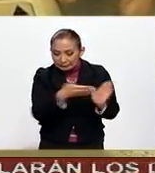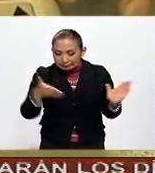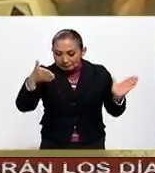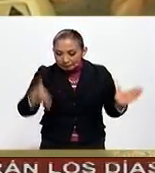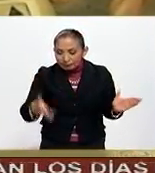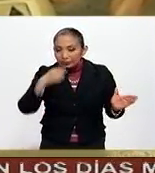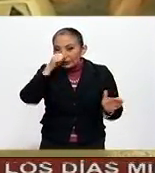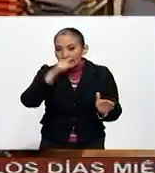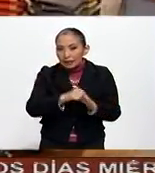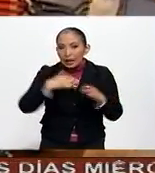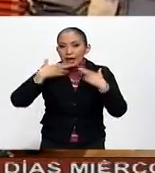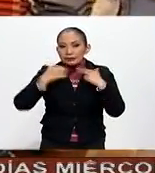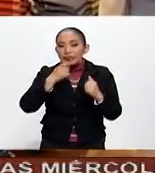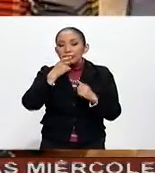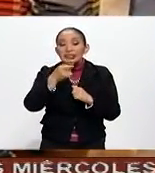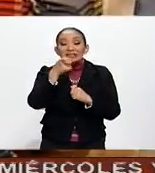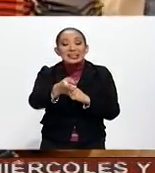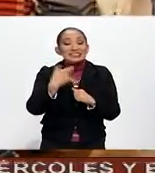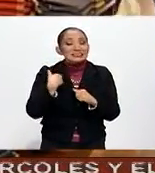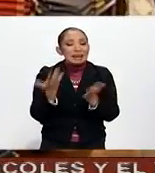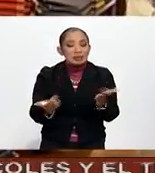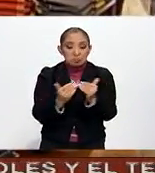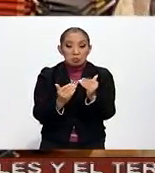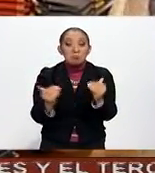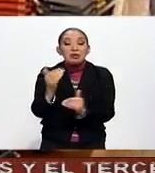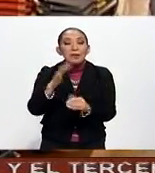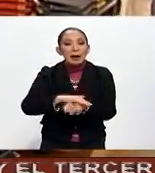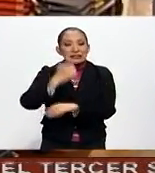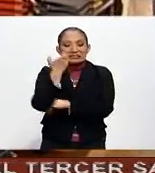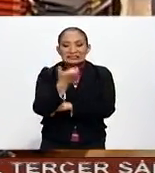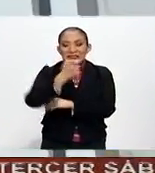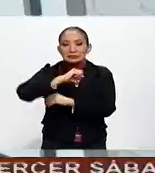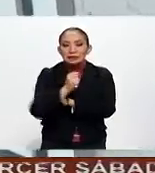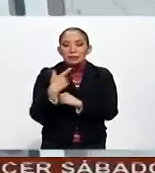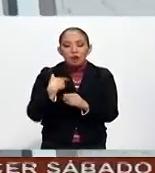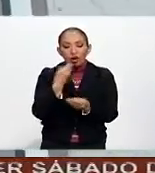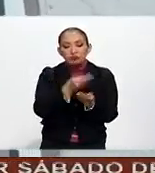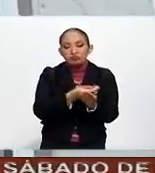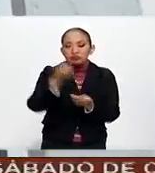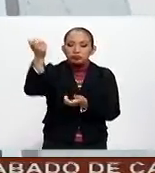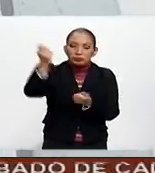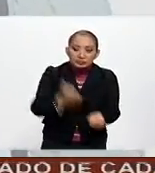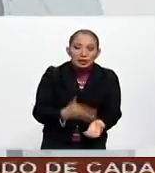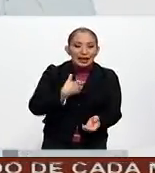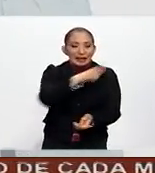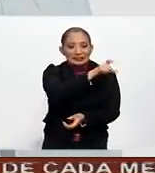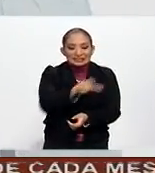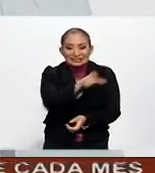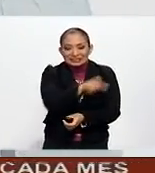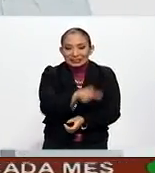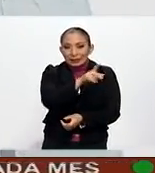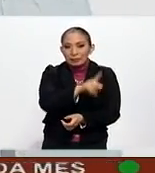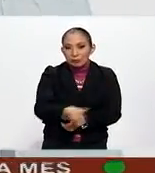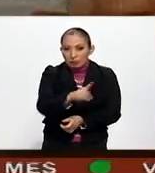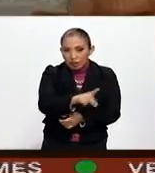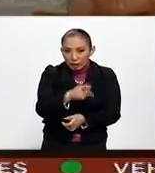Secretaría de Hacienda precisó que este superávit, es decir, que hay más dinero, se registró por la entrega y entrada de recursos